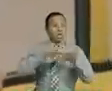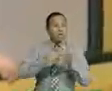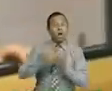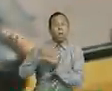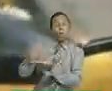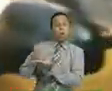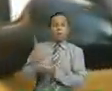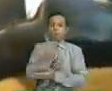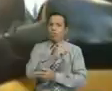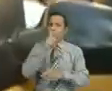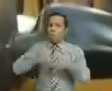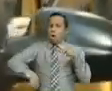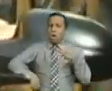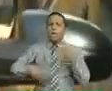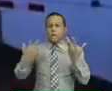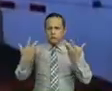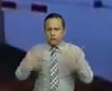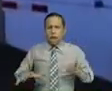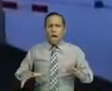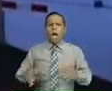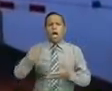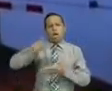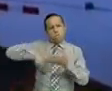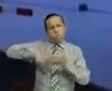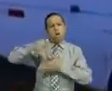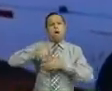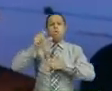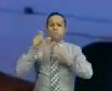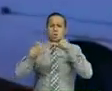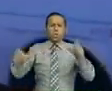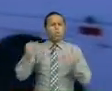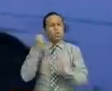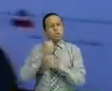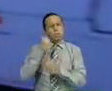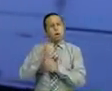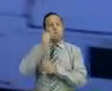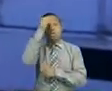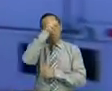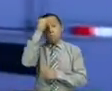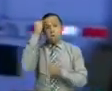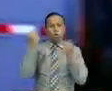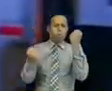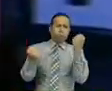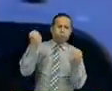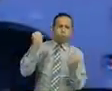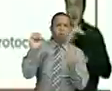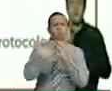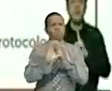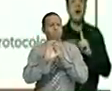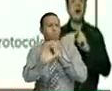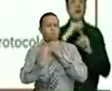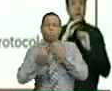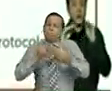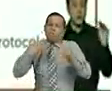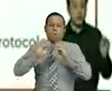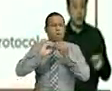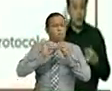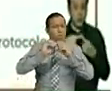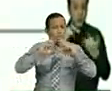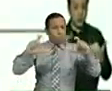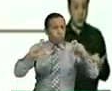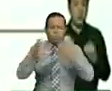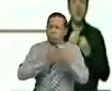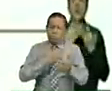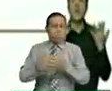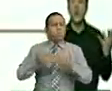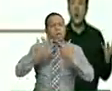y de transporte de carga mixta para los días domingos, indistintamente del número de placa. Hasta la presente fecha tenemos